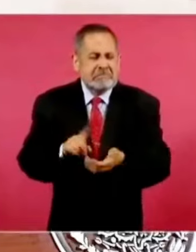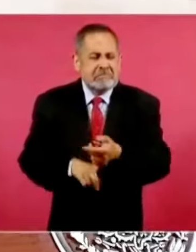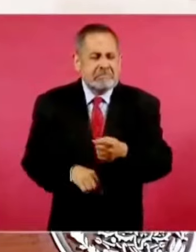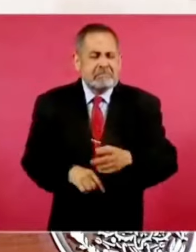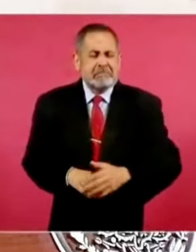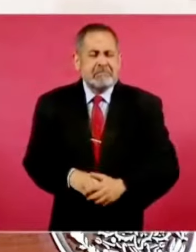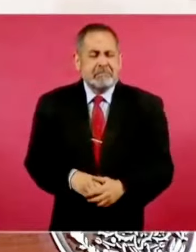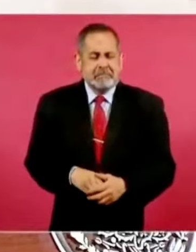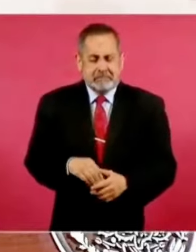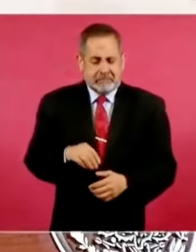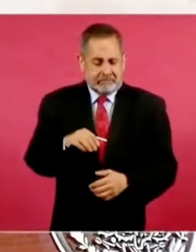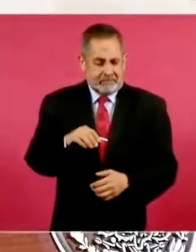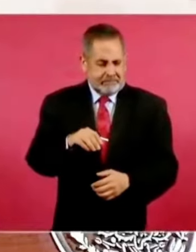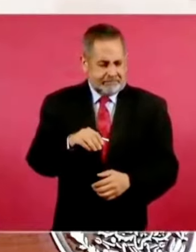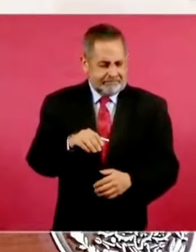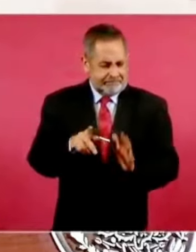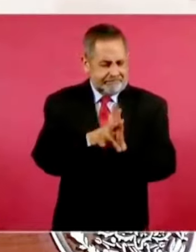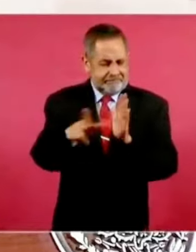del animal político?